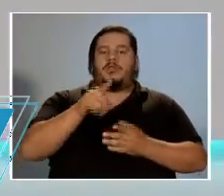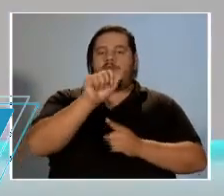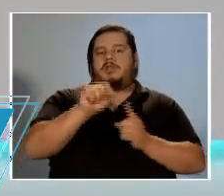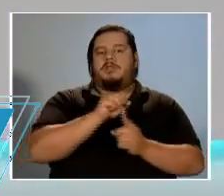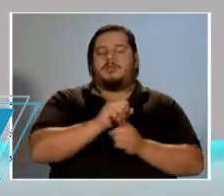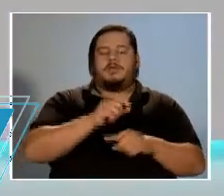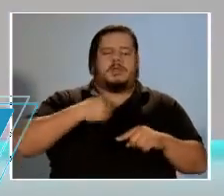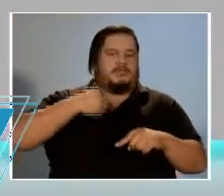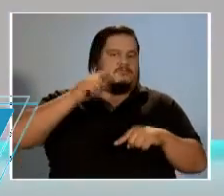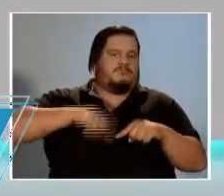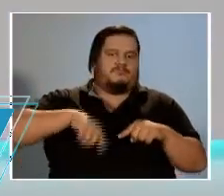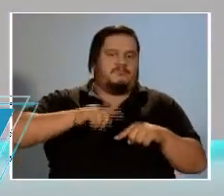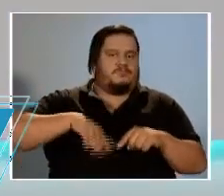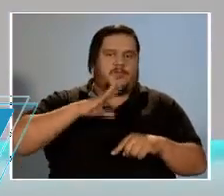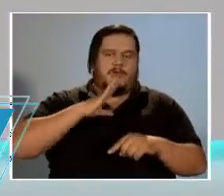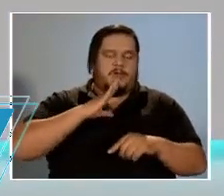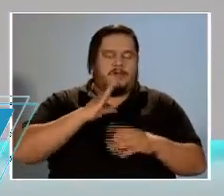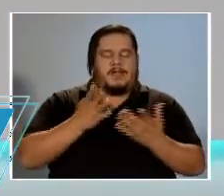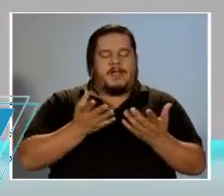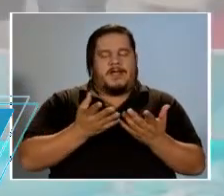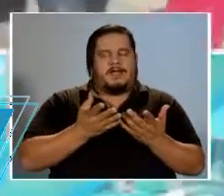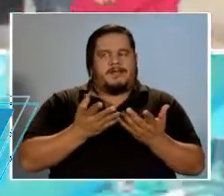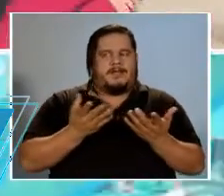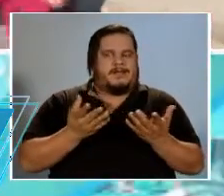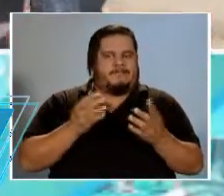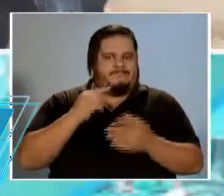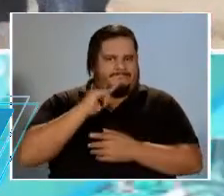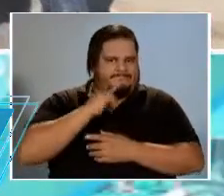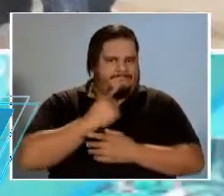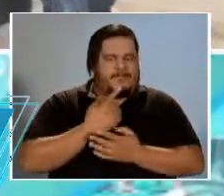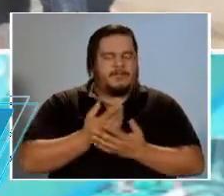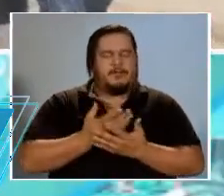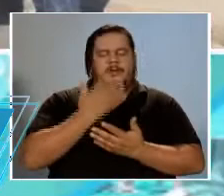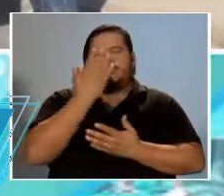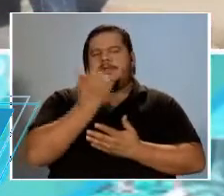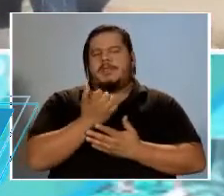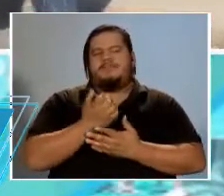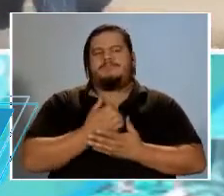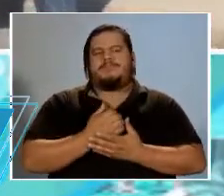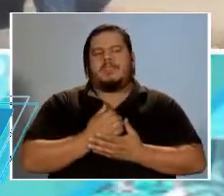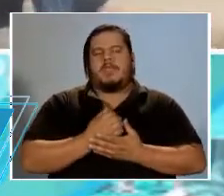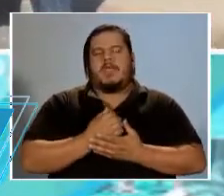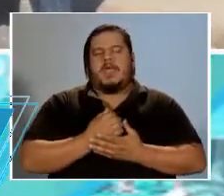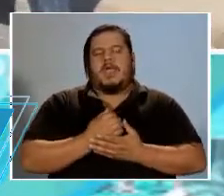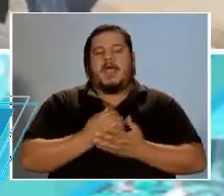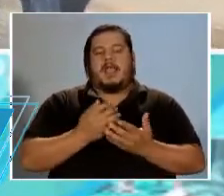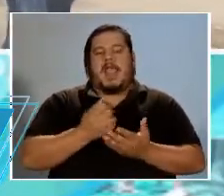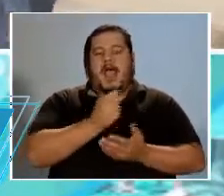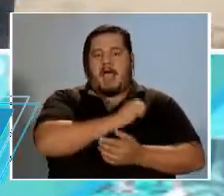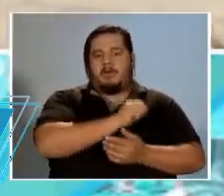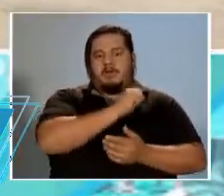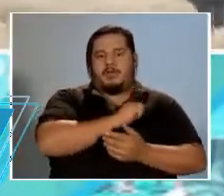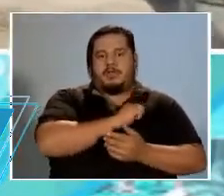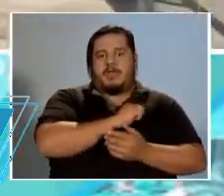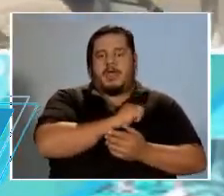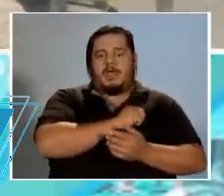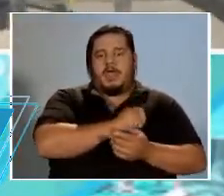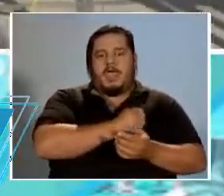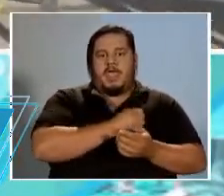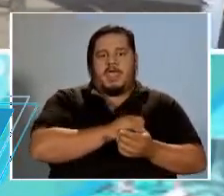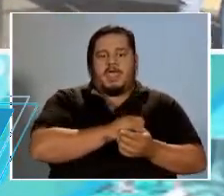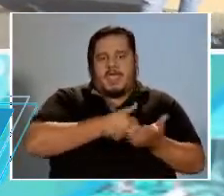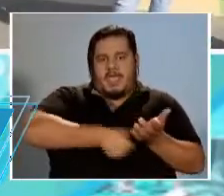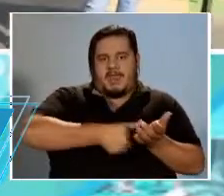en abstracto por varias circunstancias, varios factores. El primero de ellos es que la autoridad electoral, la administración electoral, tendrá que tener la